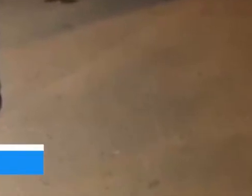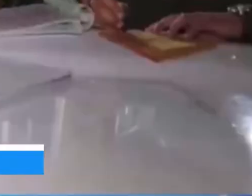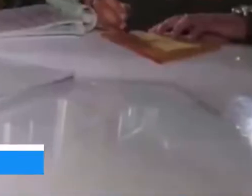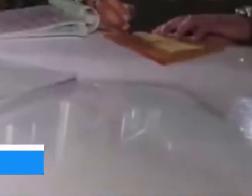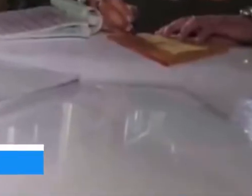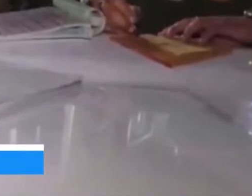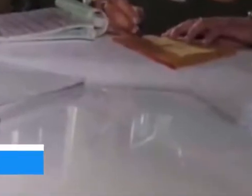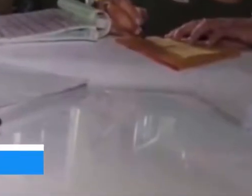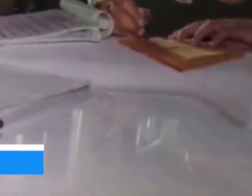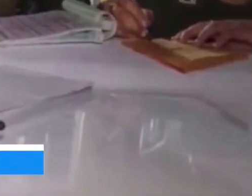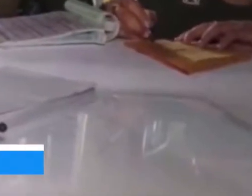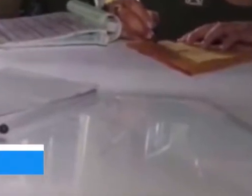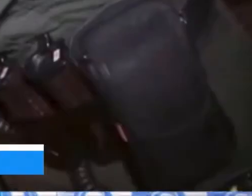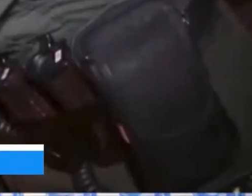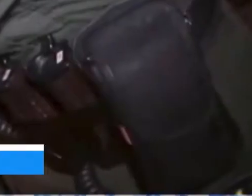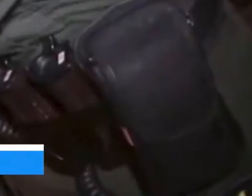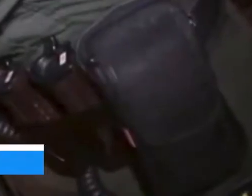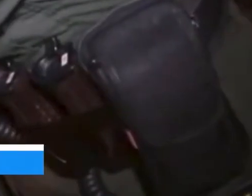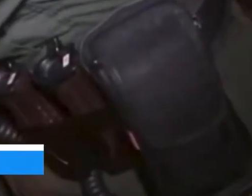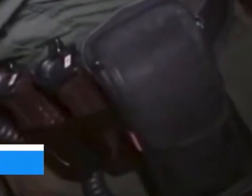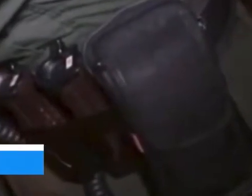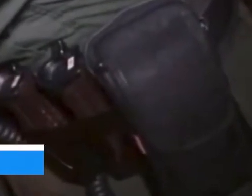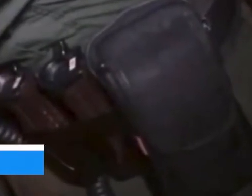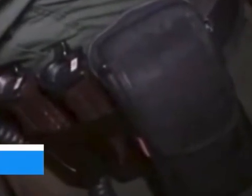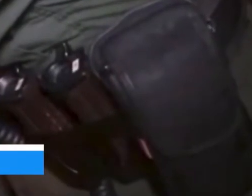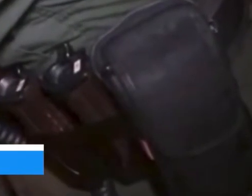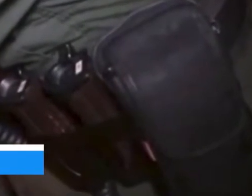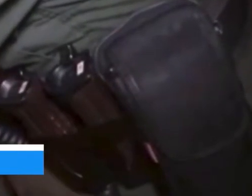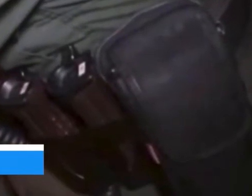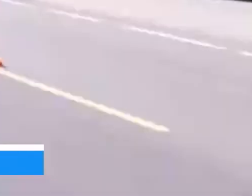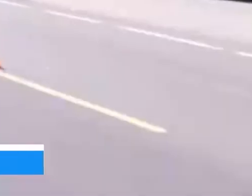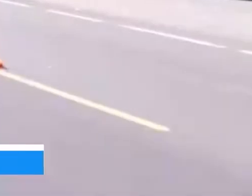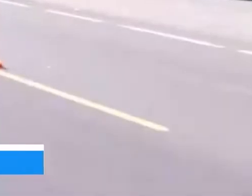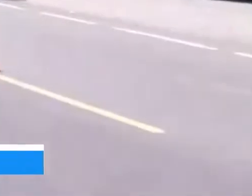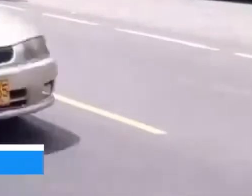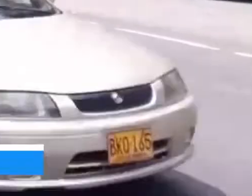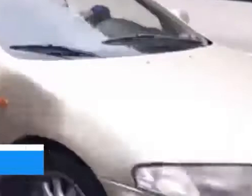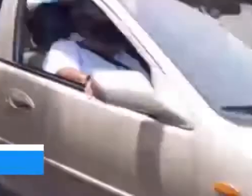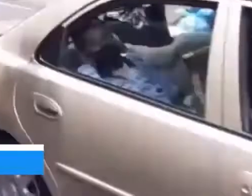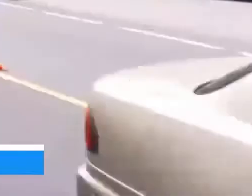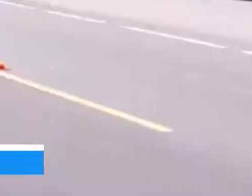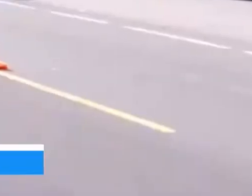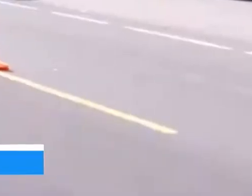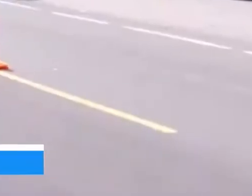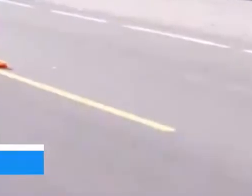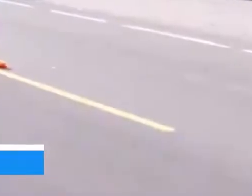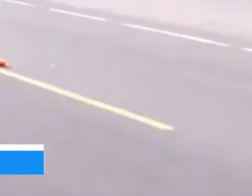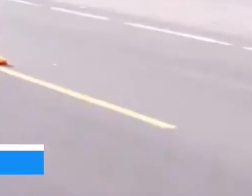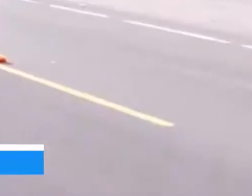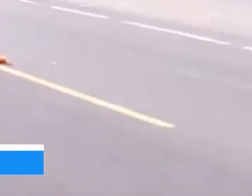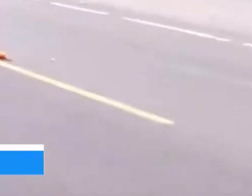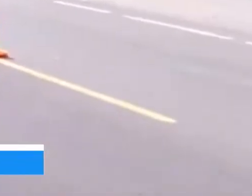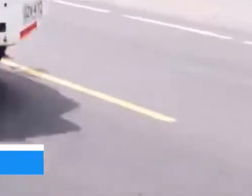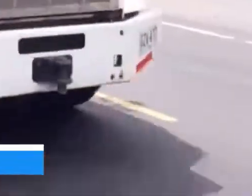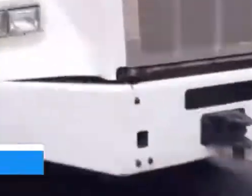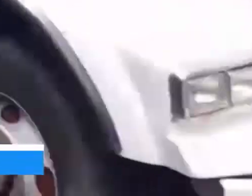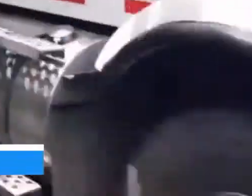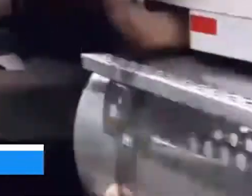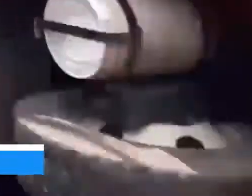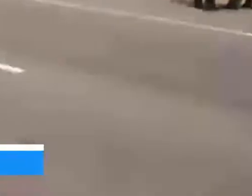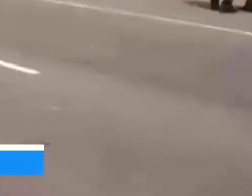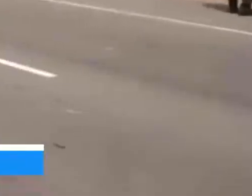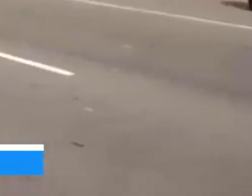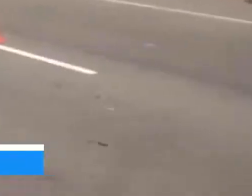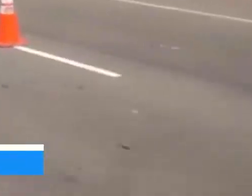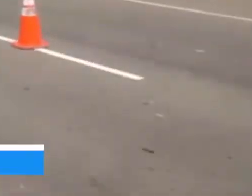general concentraciones públicas y privadas. La Caravana por la Vida, una campaña de la policía, estará patrullando por los 4 municipios del área